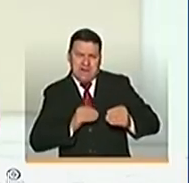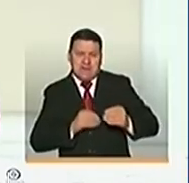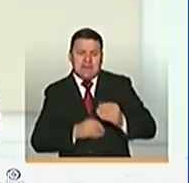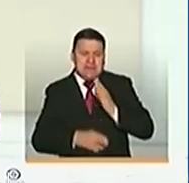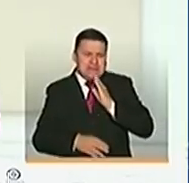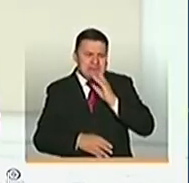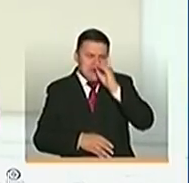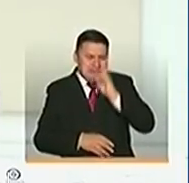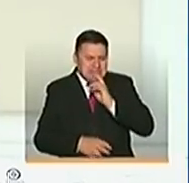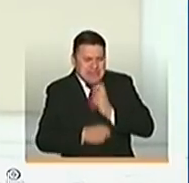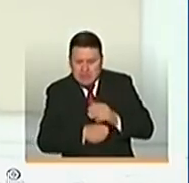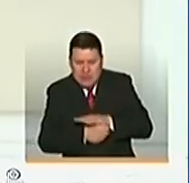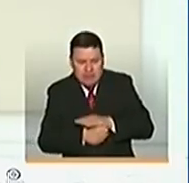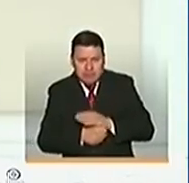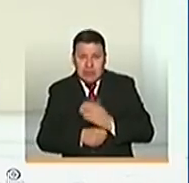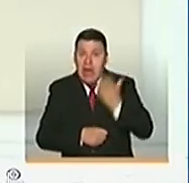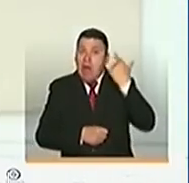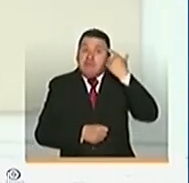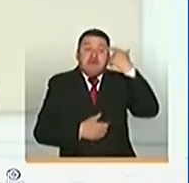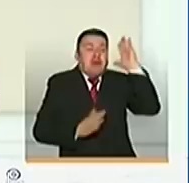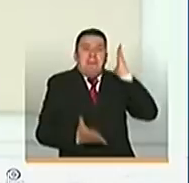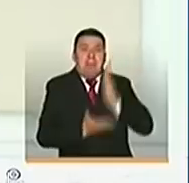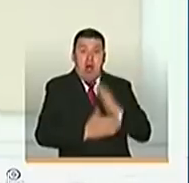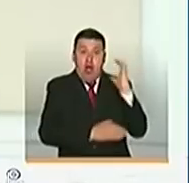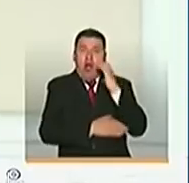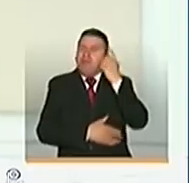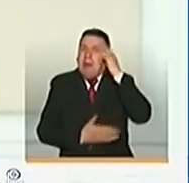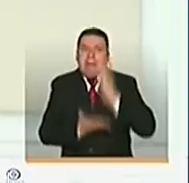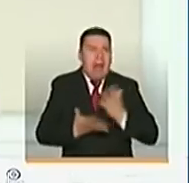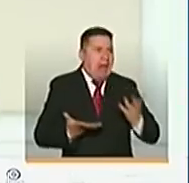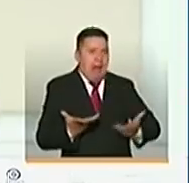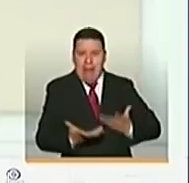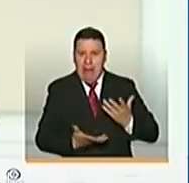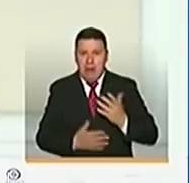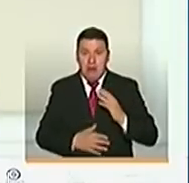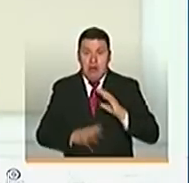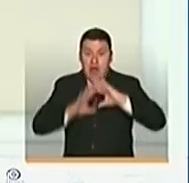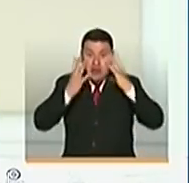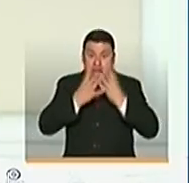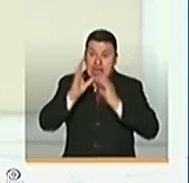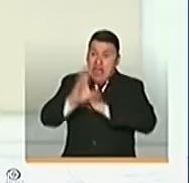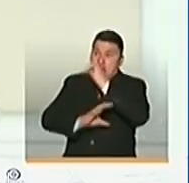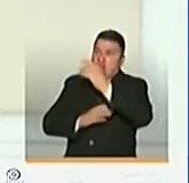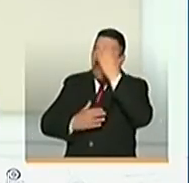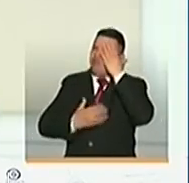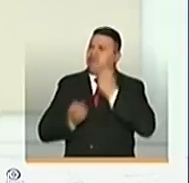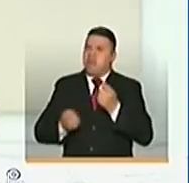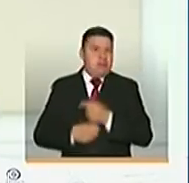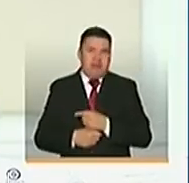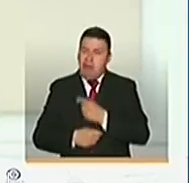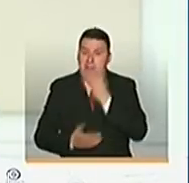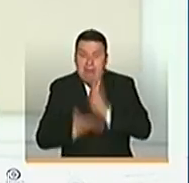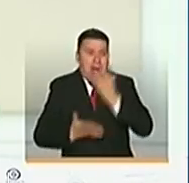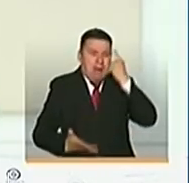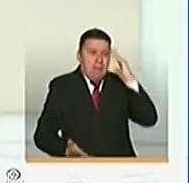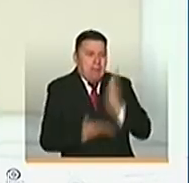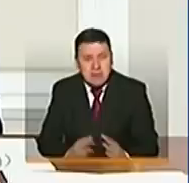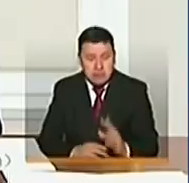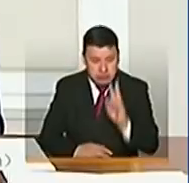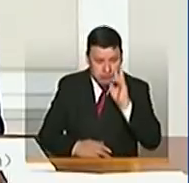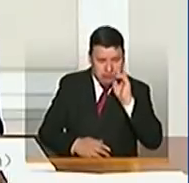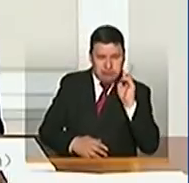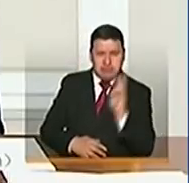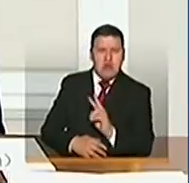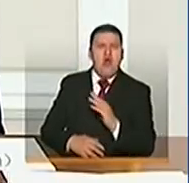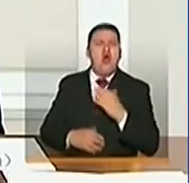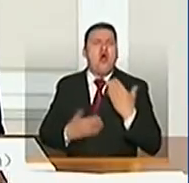gasta en debilitar el sector salud. Entonces, ¿exactamente en qué es? O sea, sí. ¿Qué son mascarillas? ¿Qué son pruebas de COVID? ¿Qué son UCIs? Esos